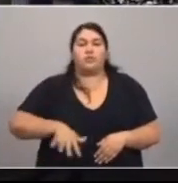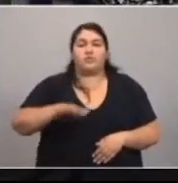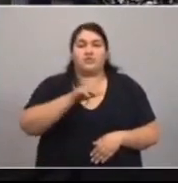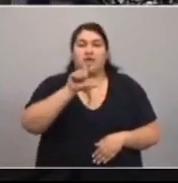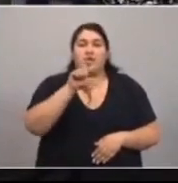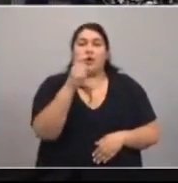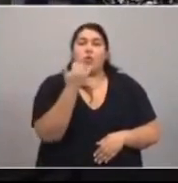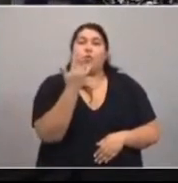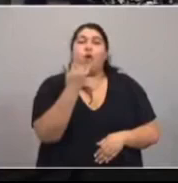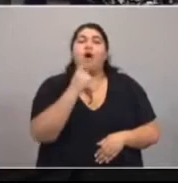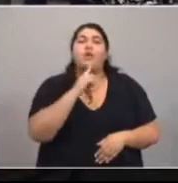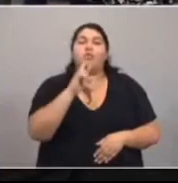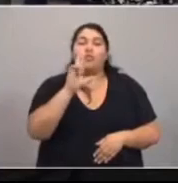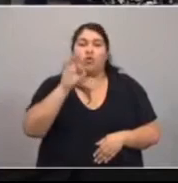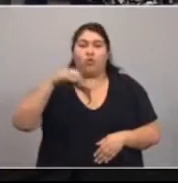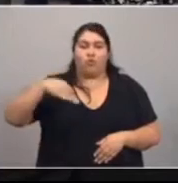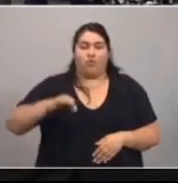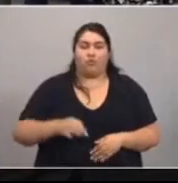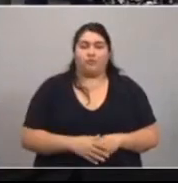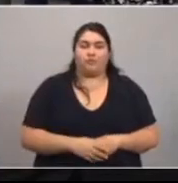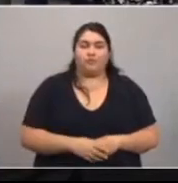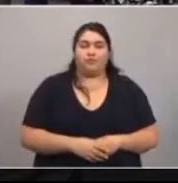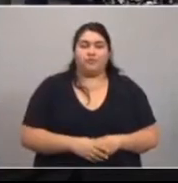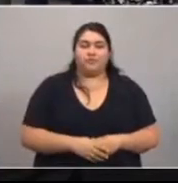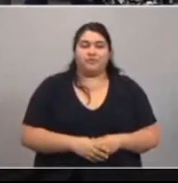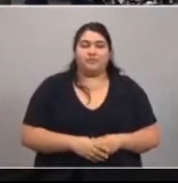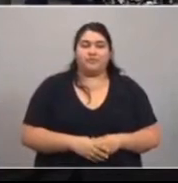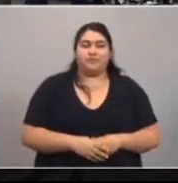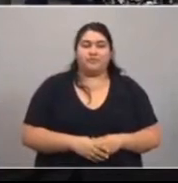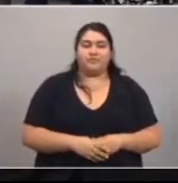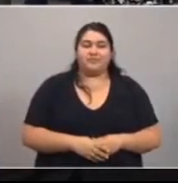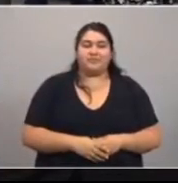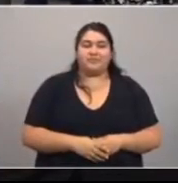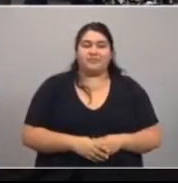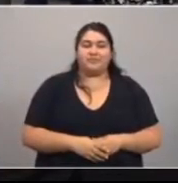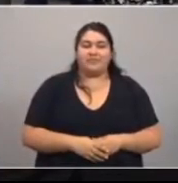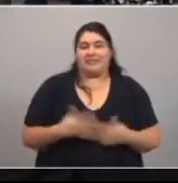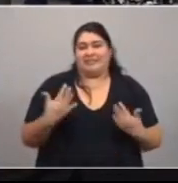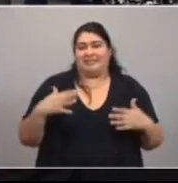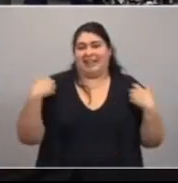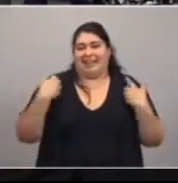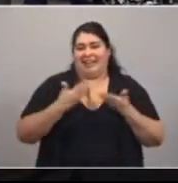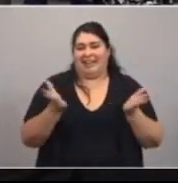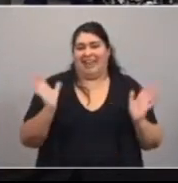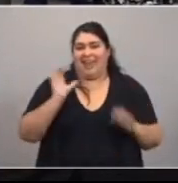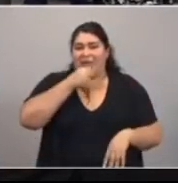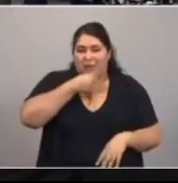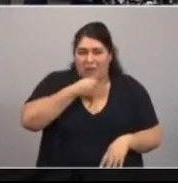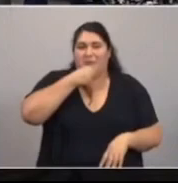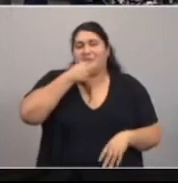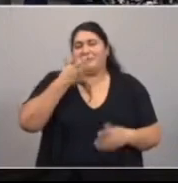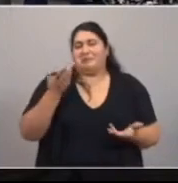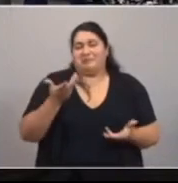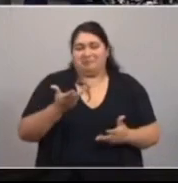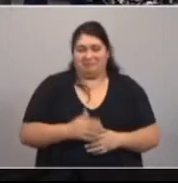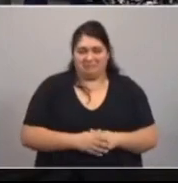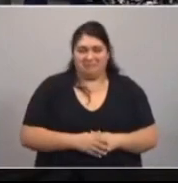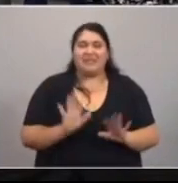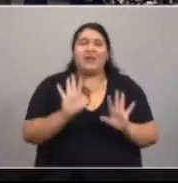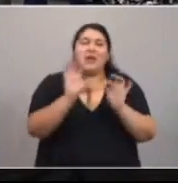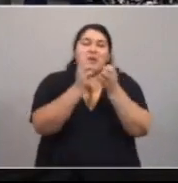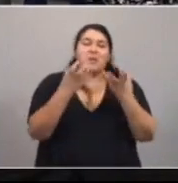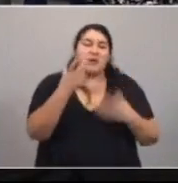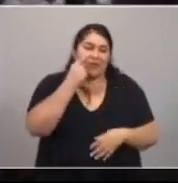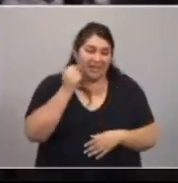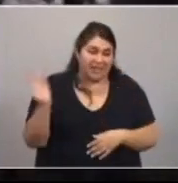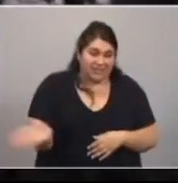Perdón, me queda un poco bajo en general el micrófono, no sé por qué. Bueno, buenos días a todos y a todas, Andrés y a